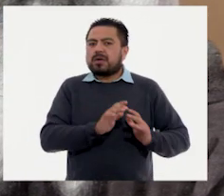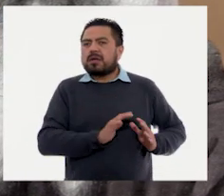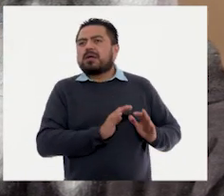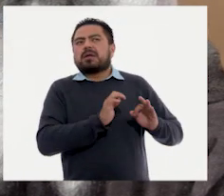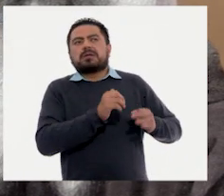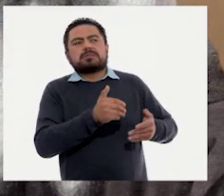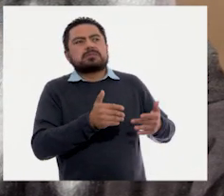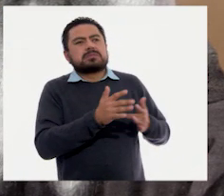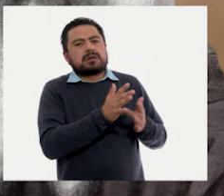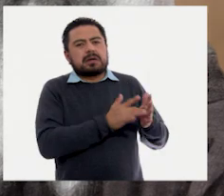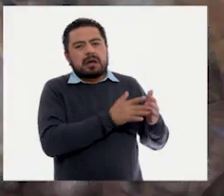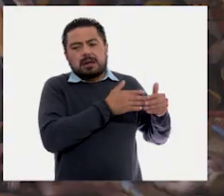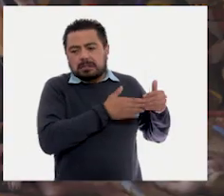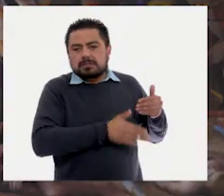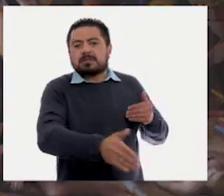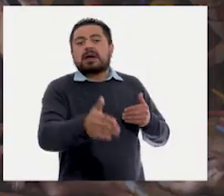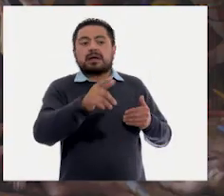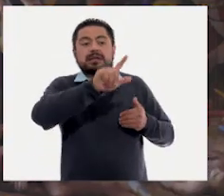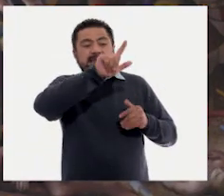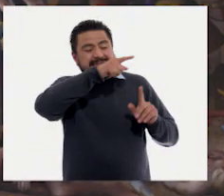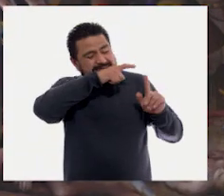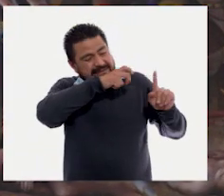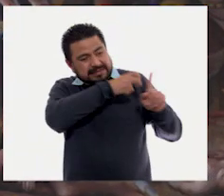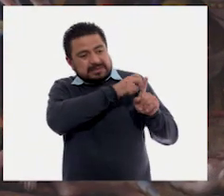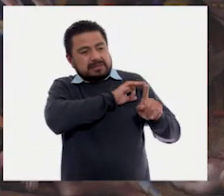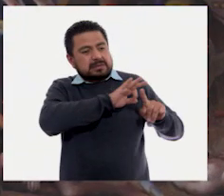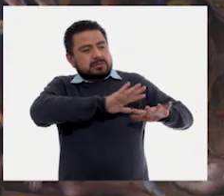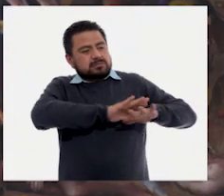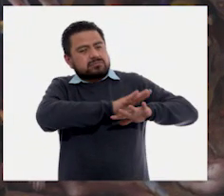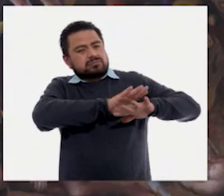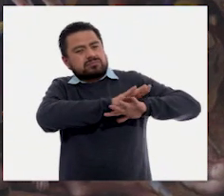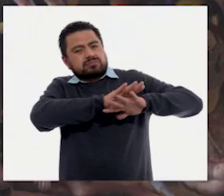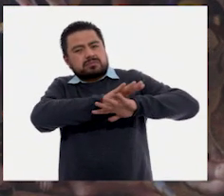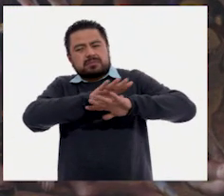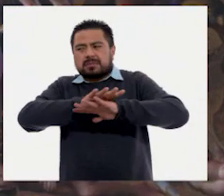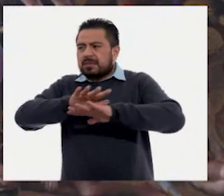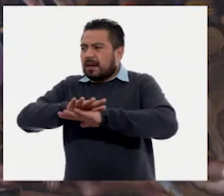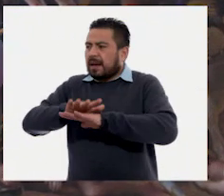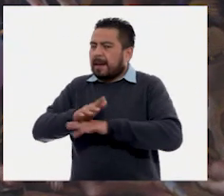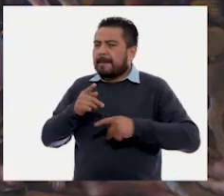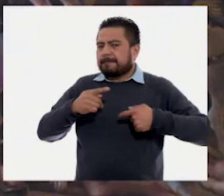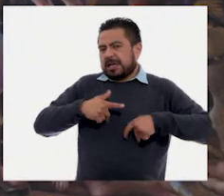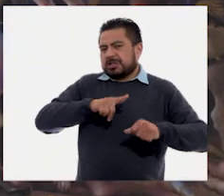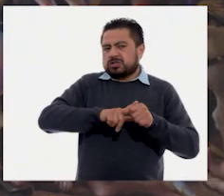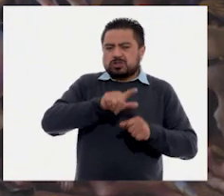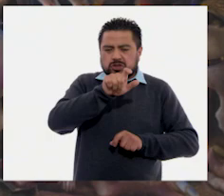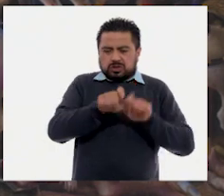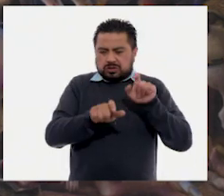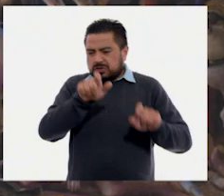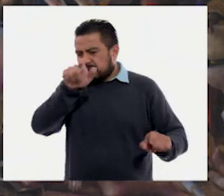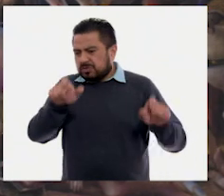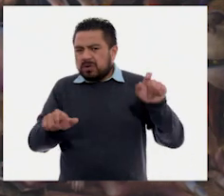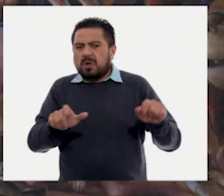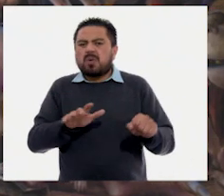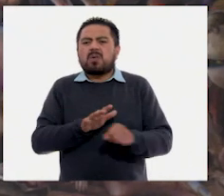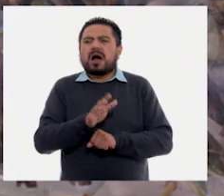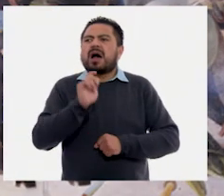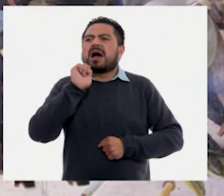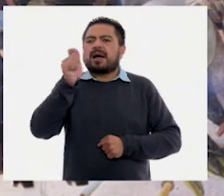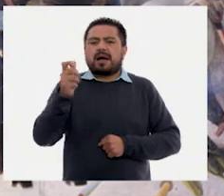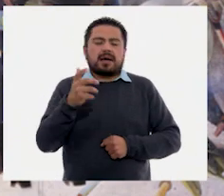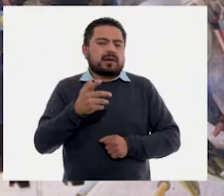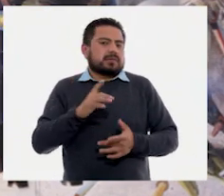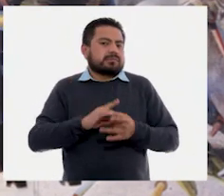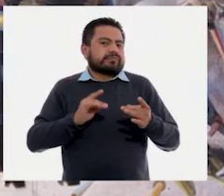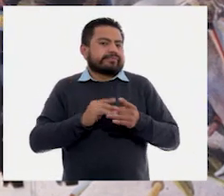Renacimiento, y a partir de eso fui cambiando los personajes de lo que